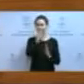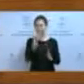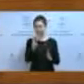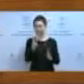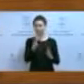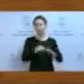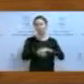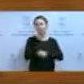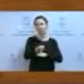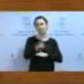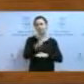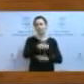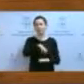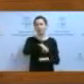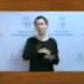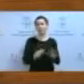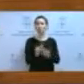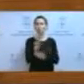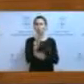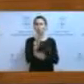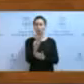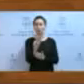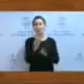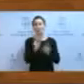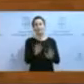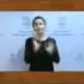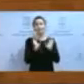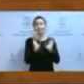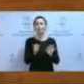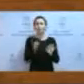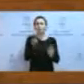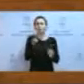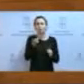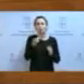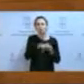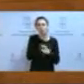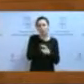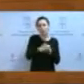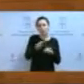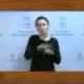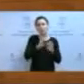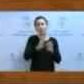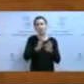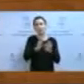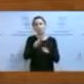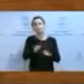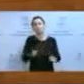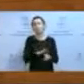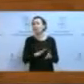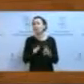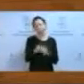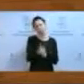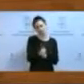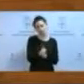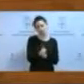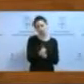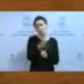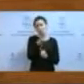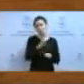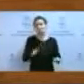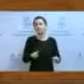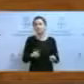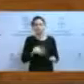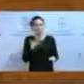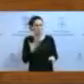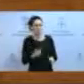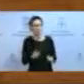bien, por motivos de eficiencia y de optimizar recursos, se tenga que dar prioridad a los de grado más avanzado sobre los de grado más bajo, que